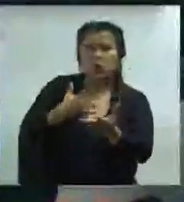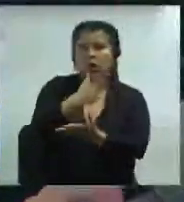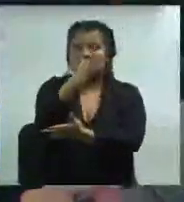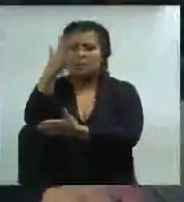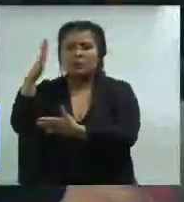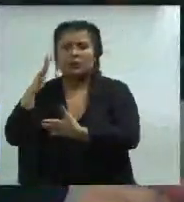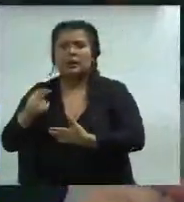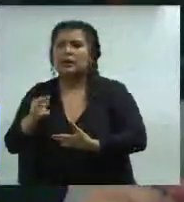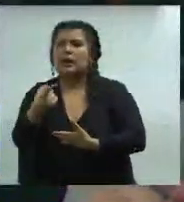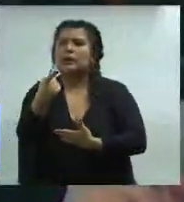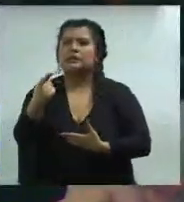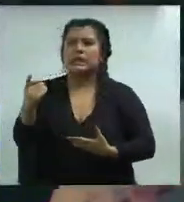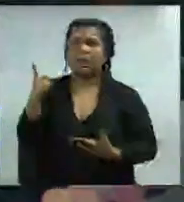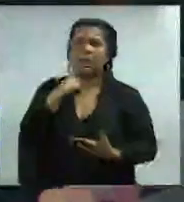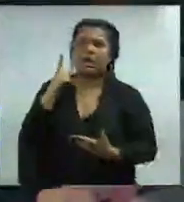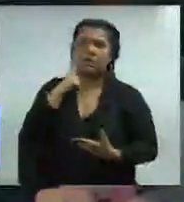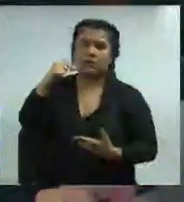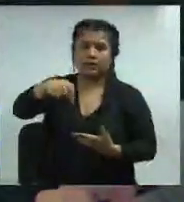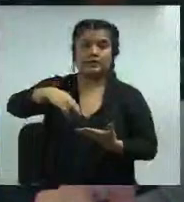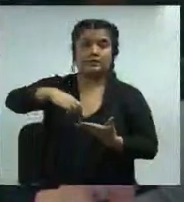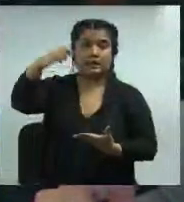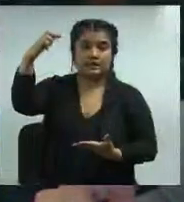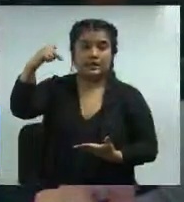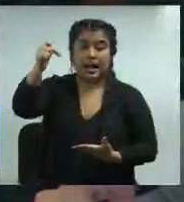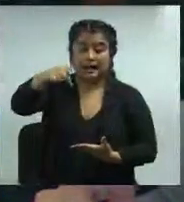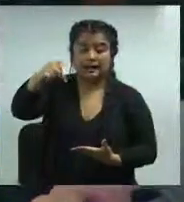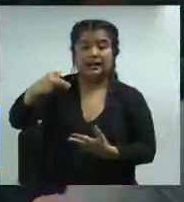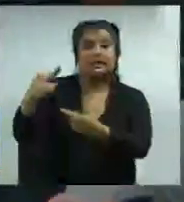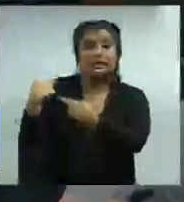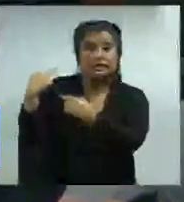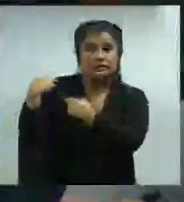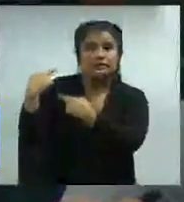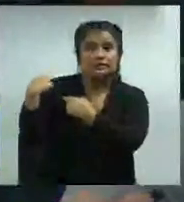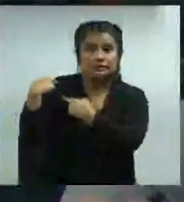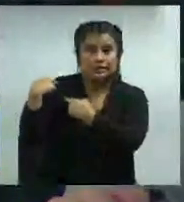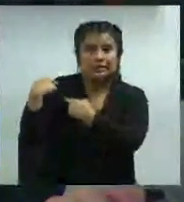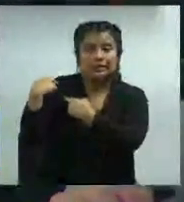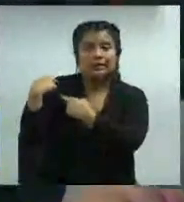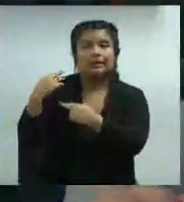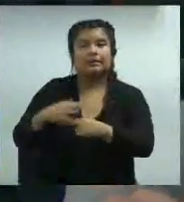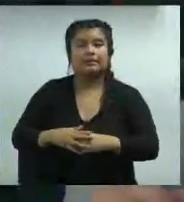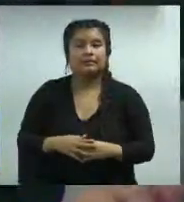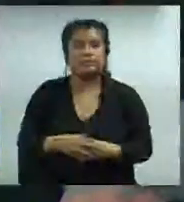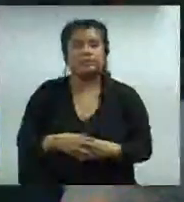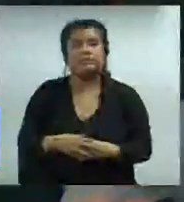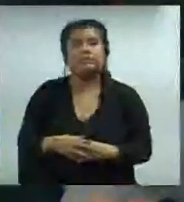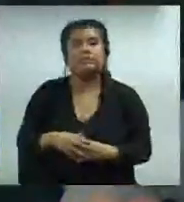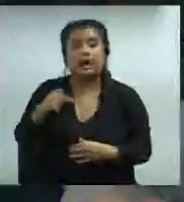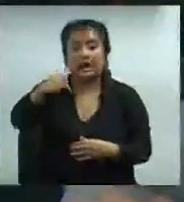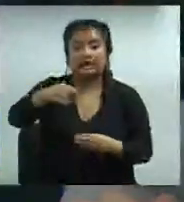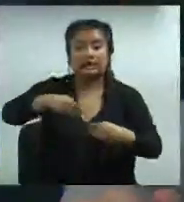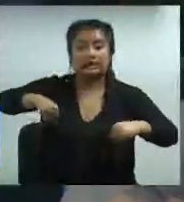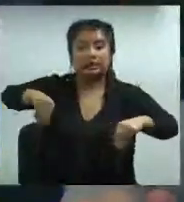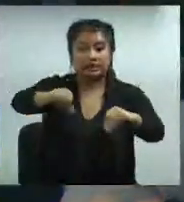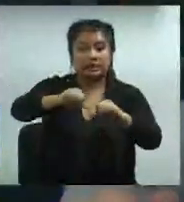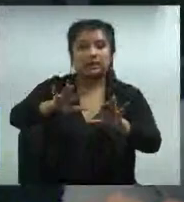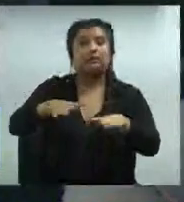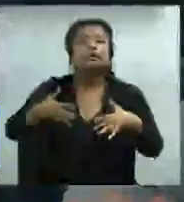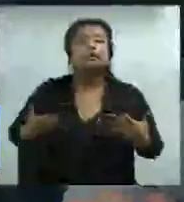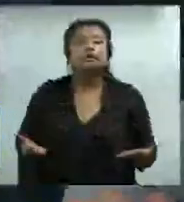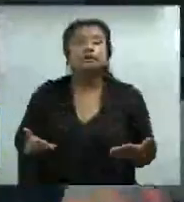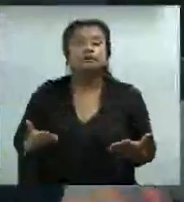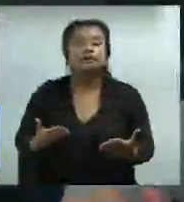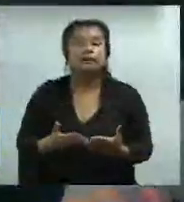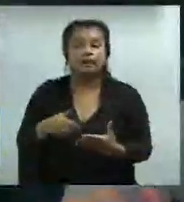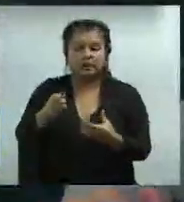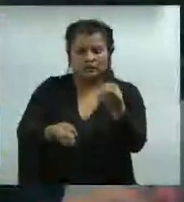país? Aquí debe haber responsabilidad ambiental de la tenencia de la tierra. Ahora nos ponemos a llorar que la